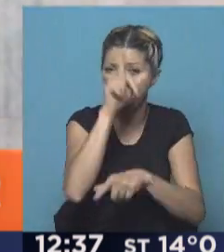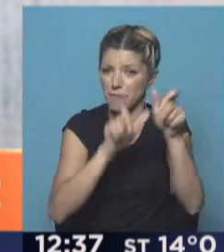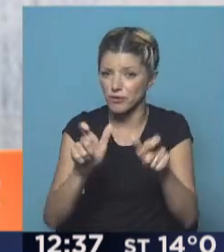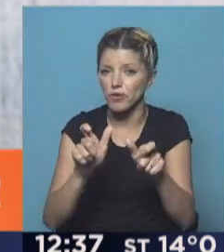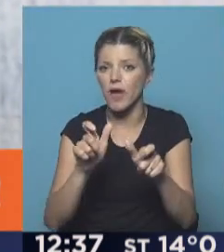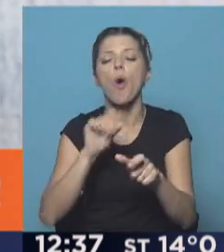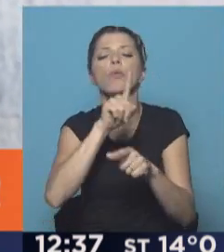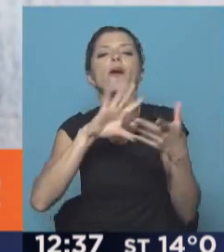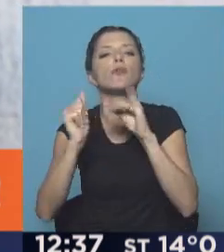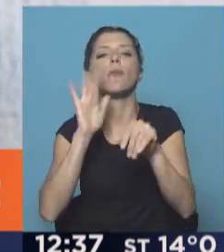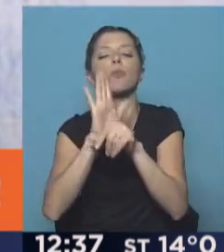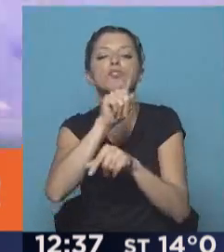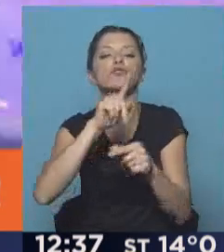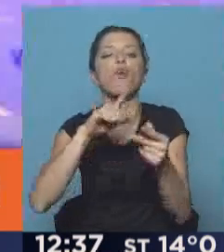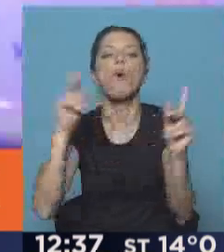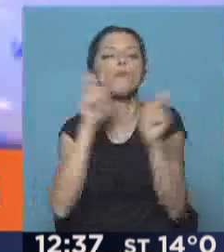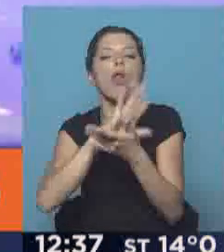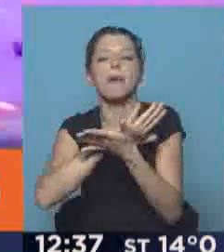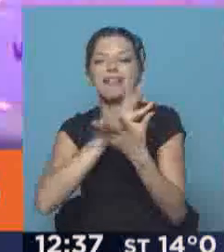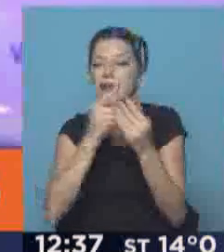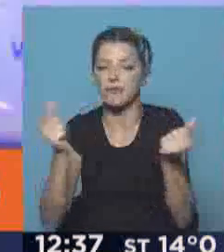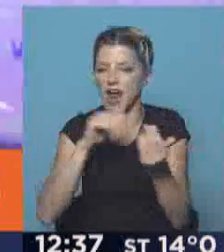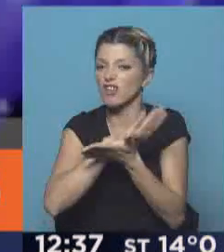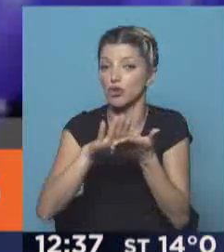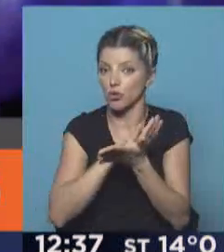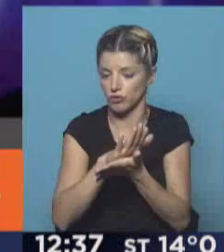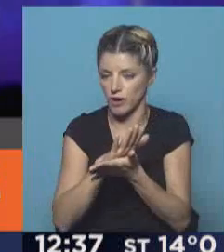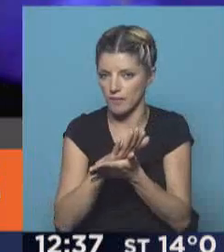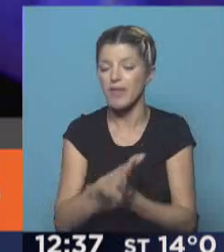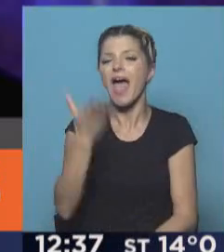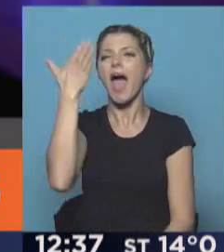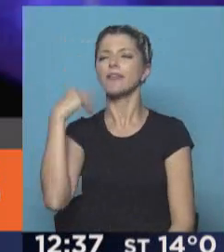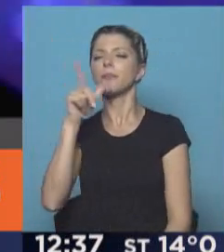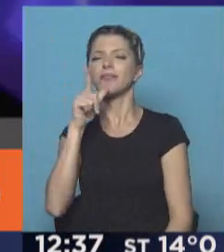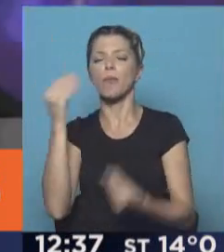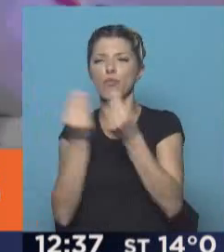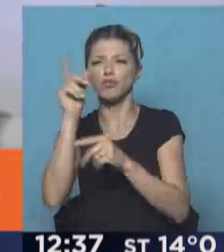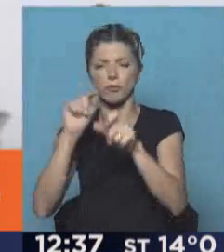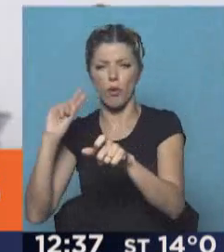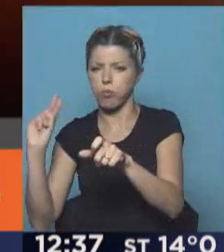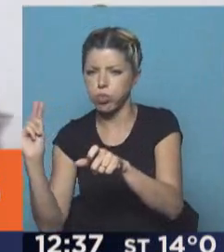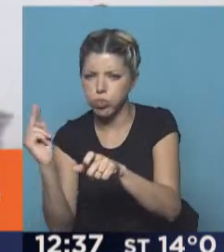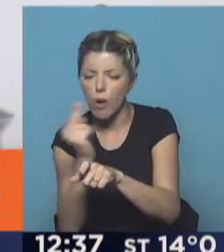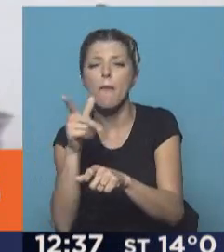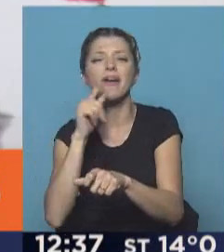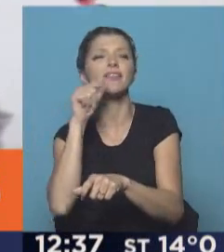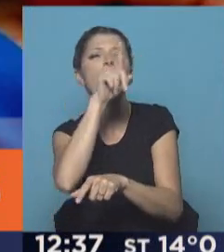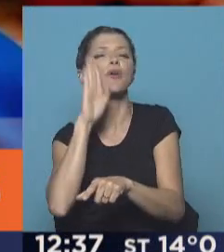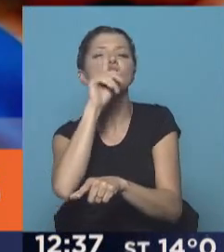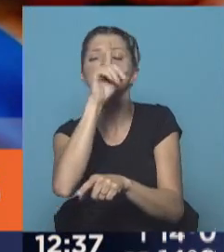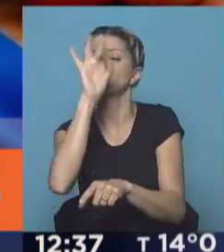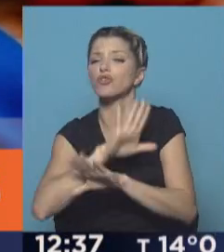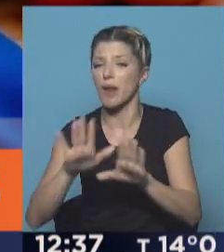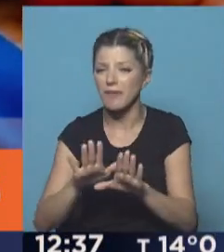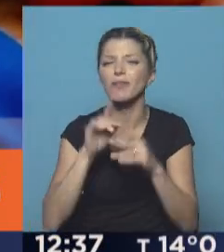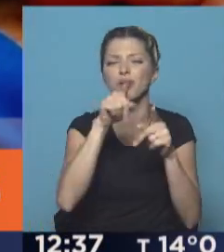sus problemas. Los asesinatos masivos, un fenómeno que parecía típicamente estadounidense, favorecido allí por el libre acceso